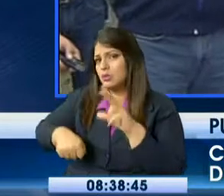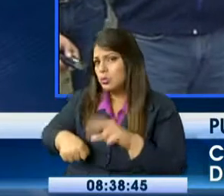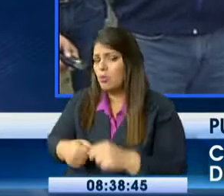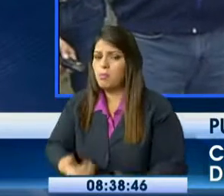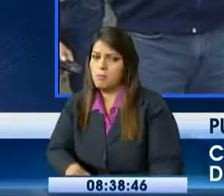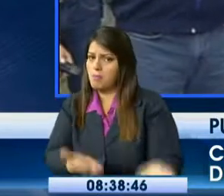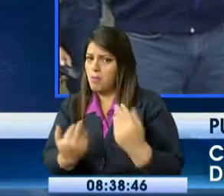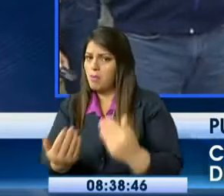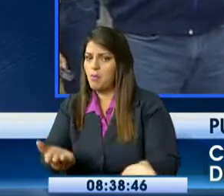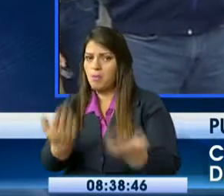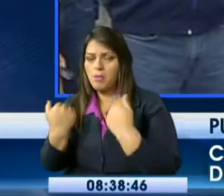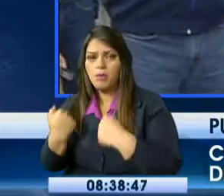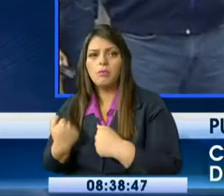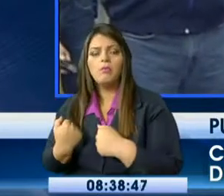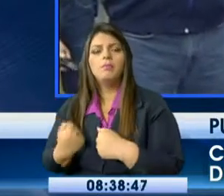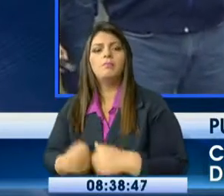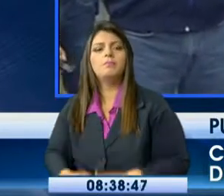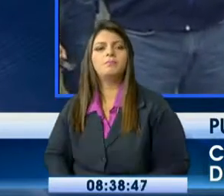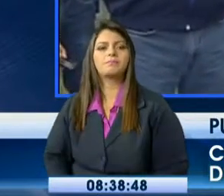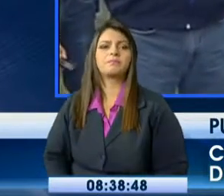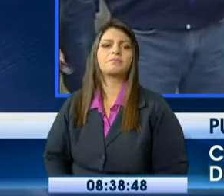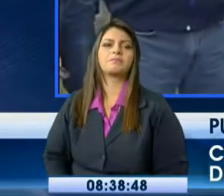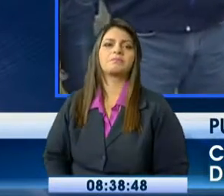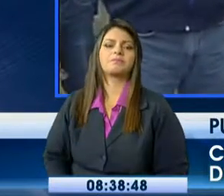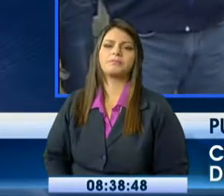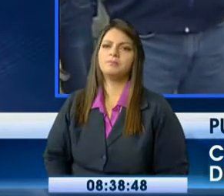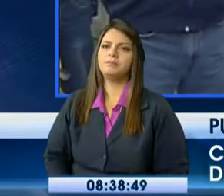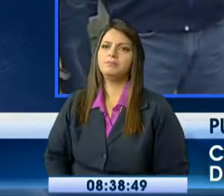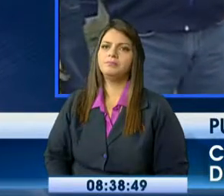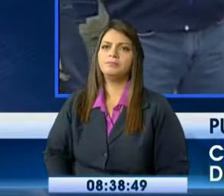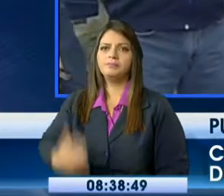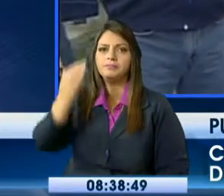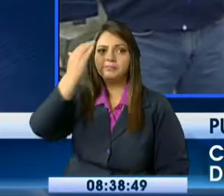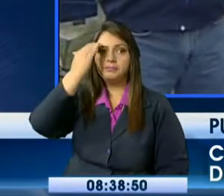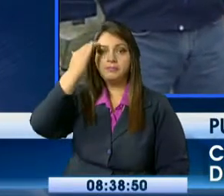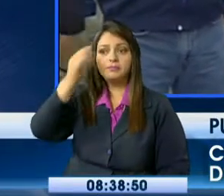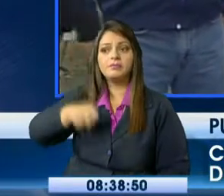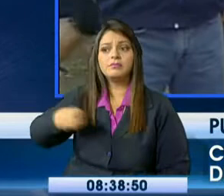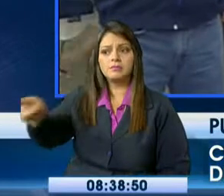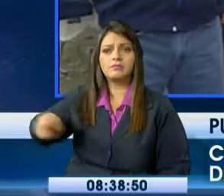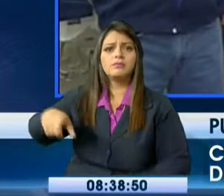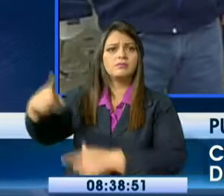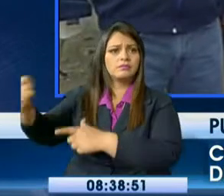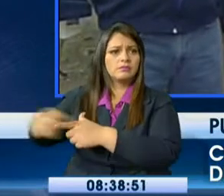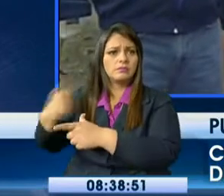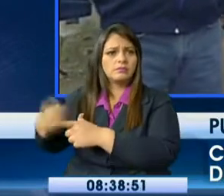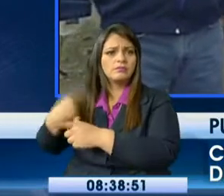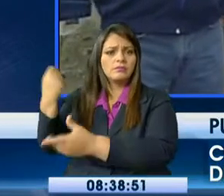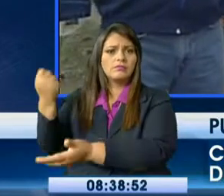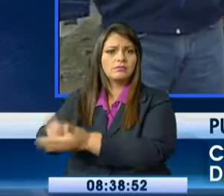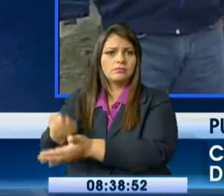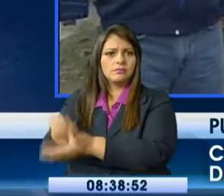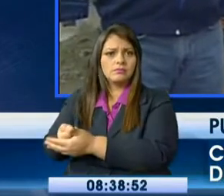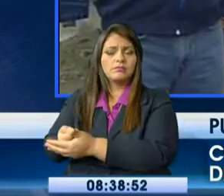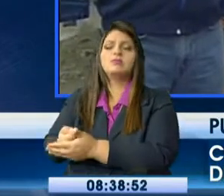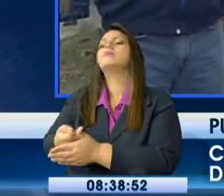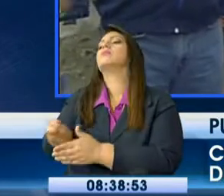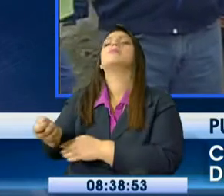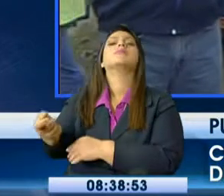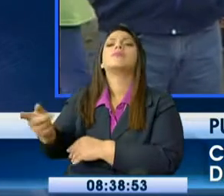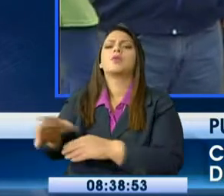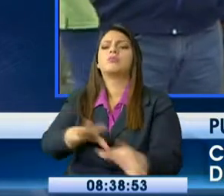allá también hay mercado y la intención, que por supuesto debe de ser de ampliar mercado y de